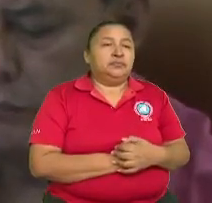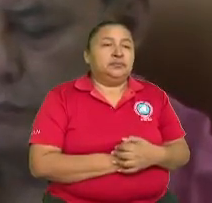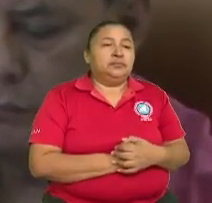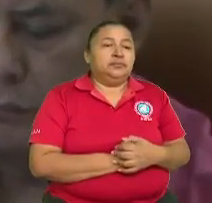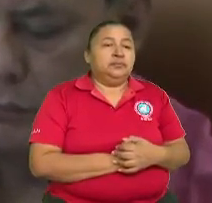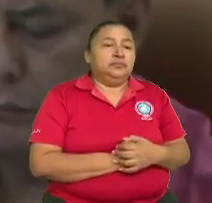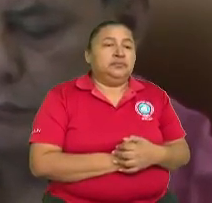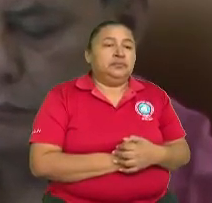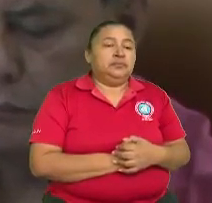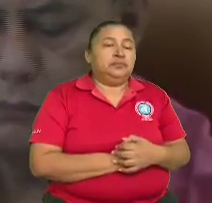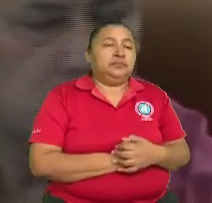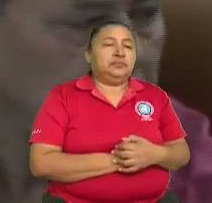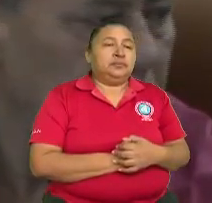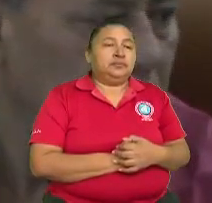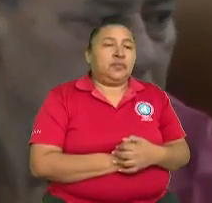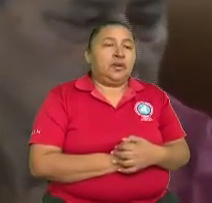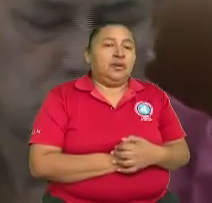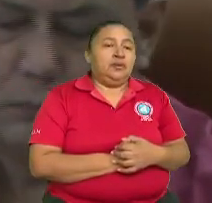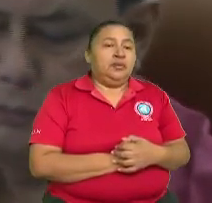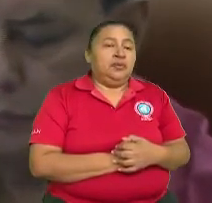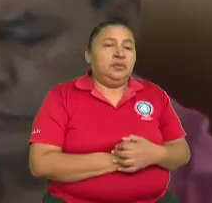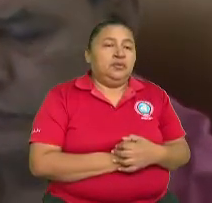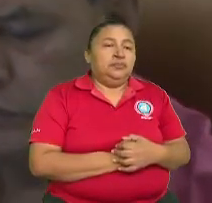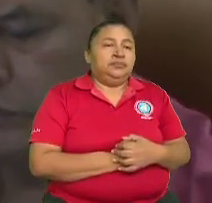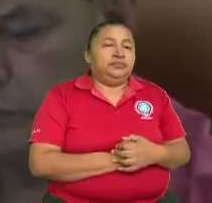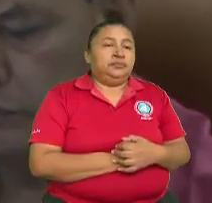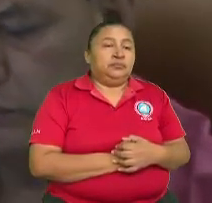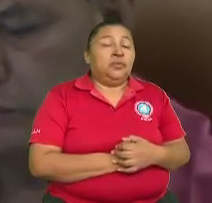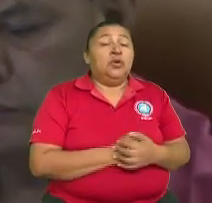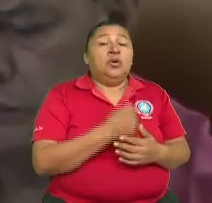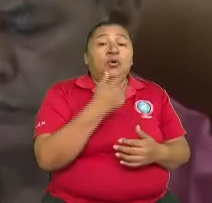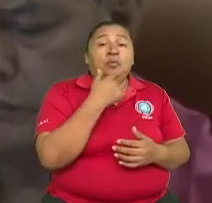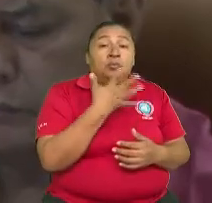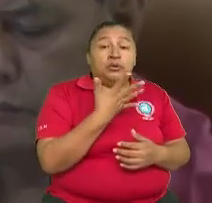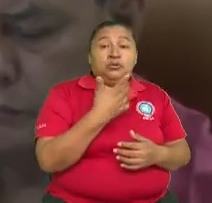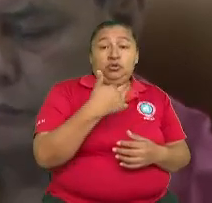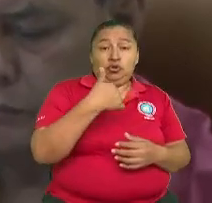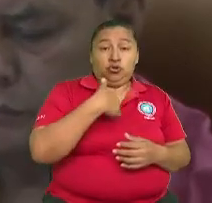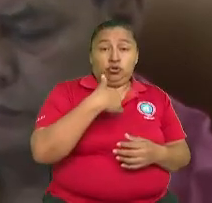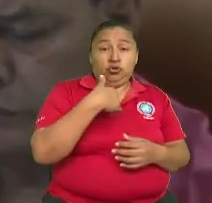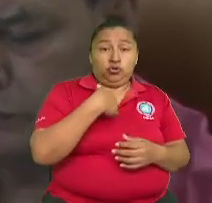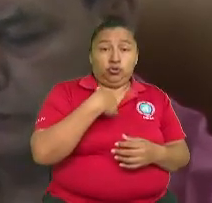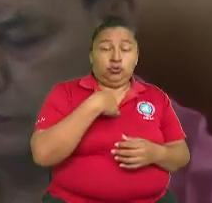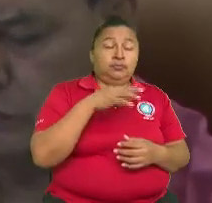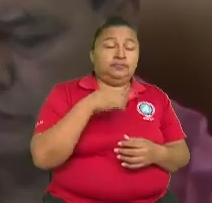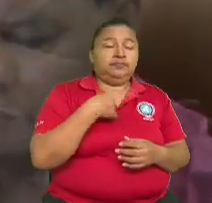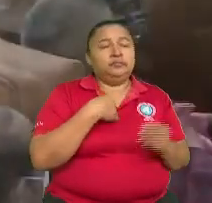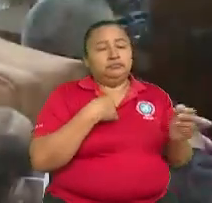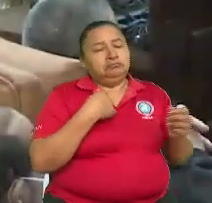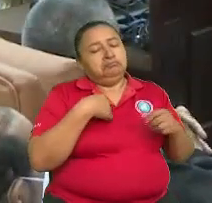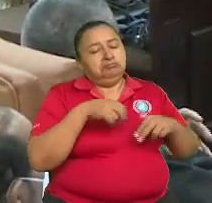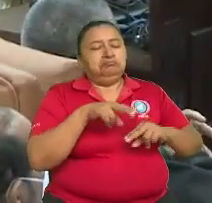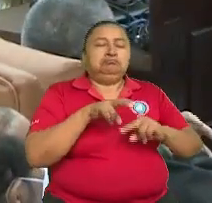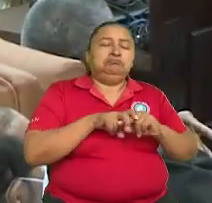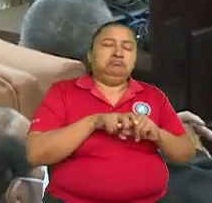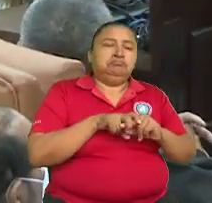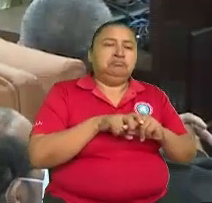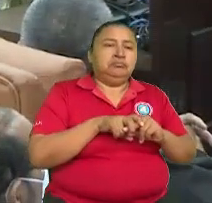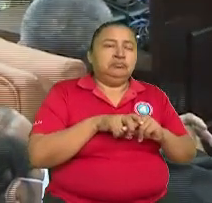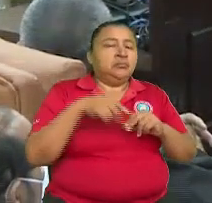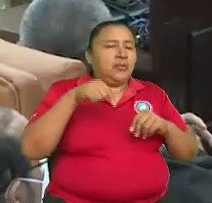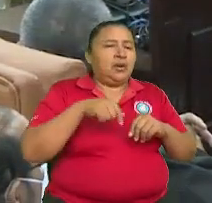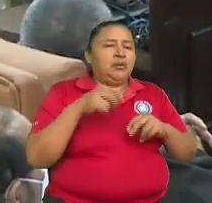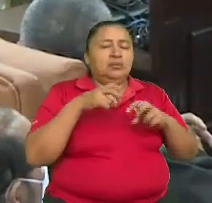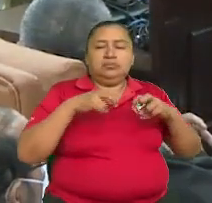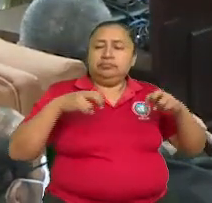Es por eso que yo he venido el día de hoy a este plenario con la mente